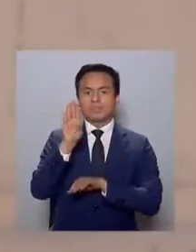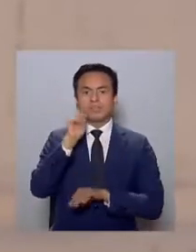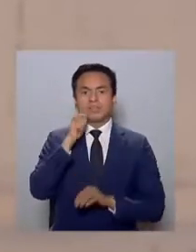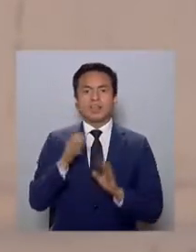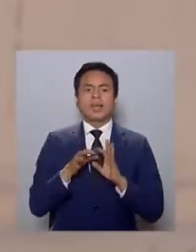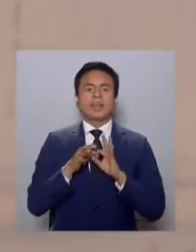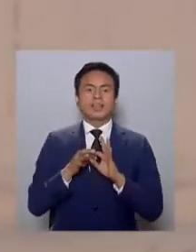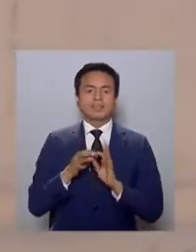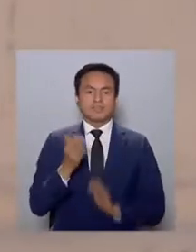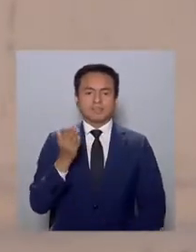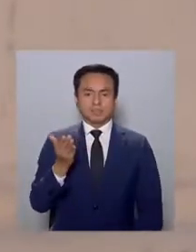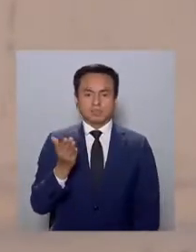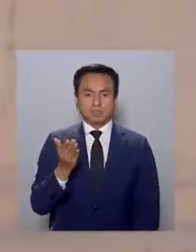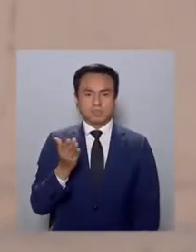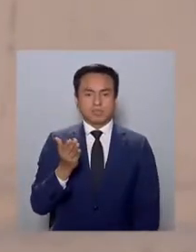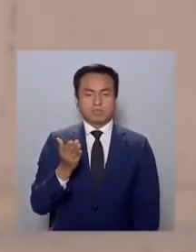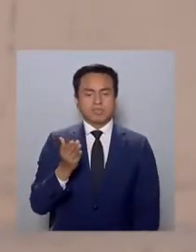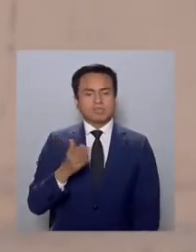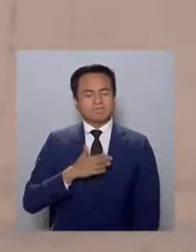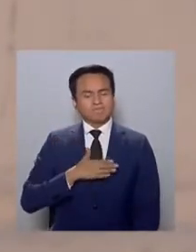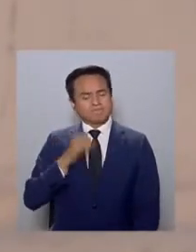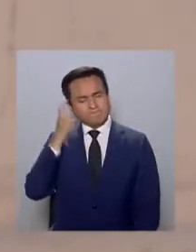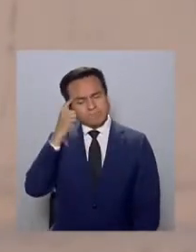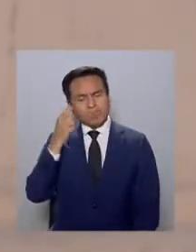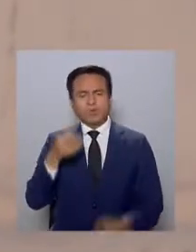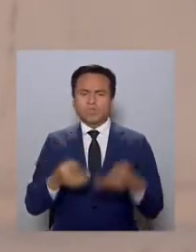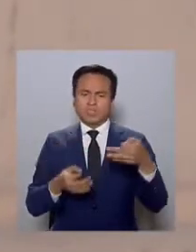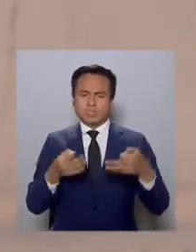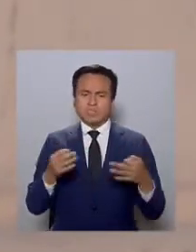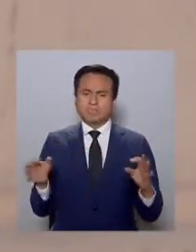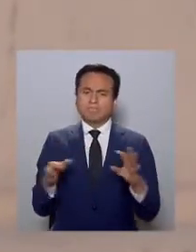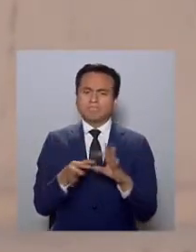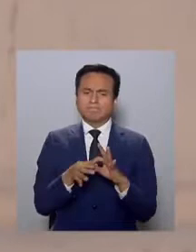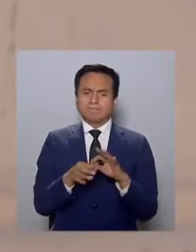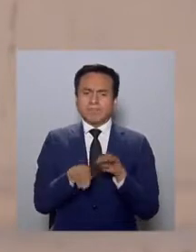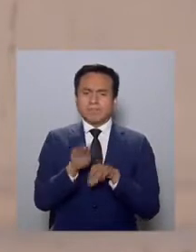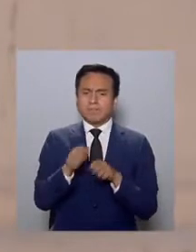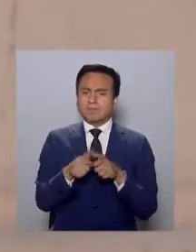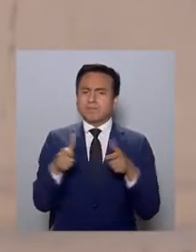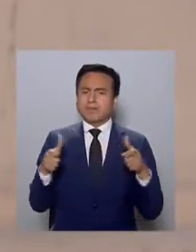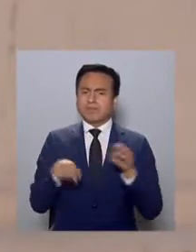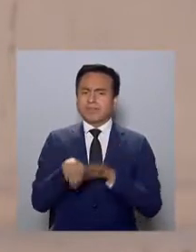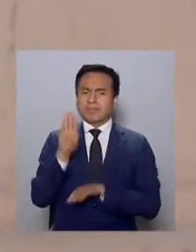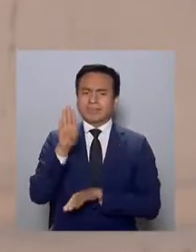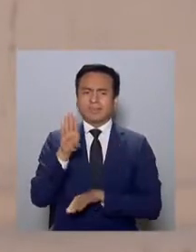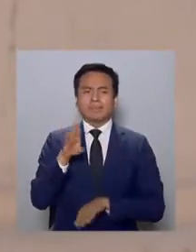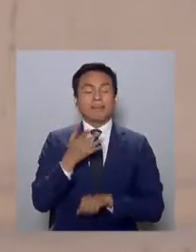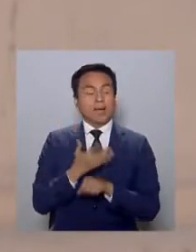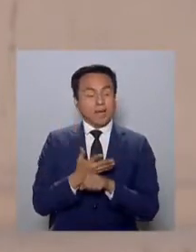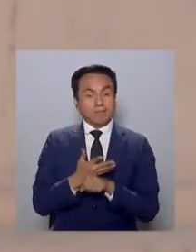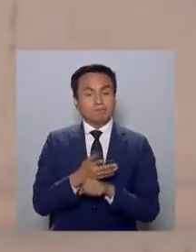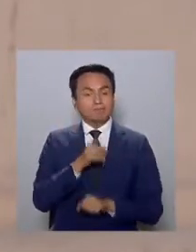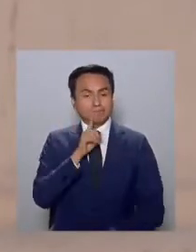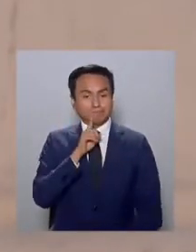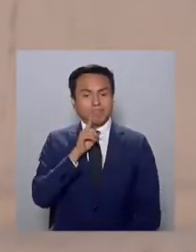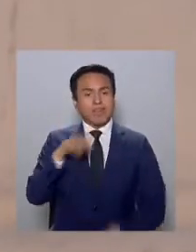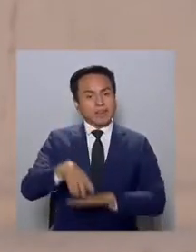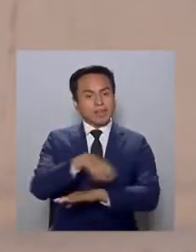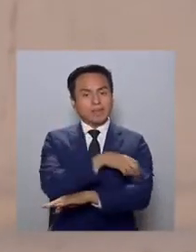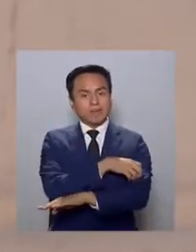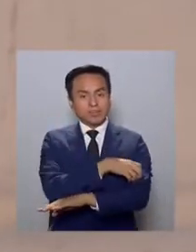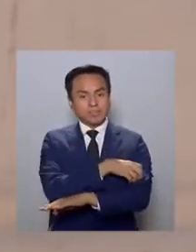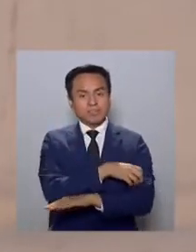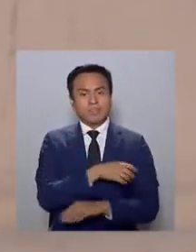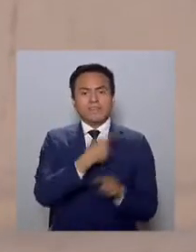se lo agradecemos, en donde el sentido de justicia es mayoría, en donde están presentes las